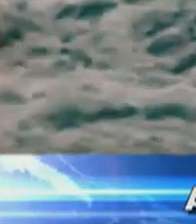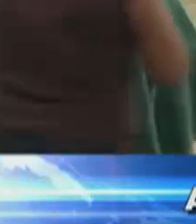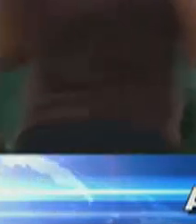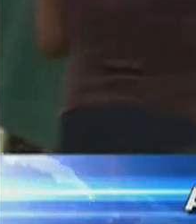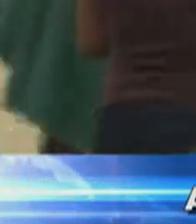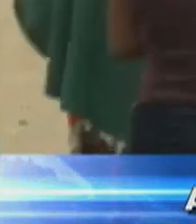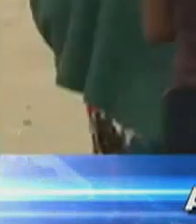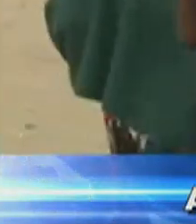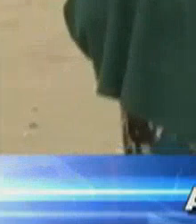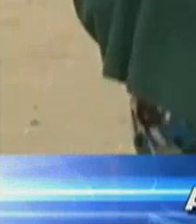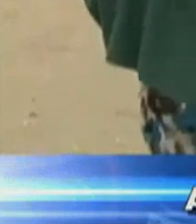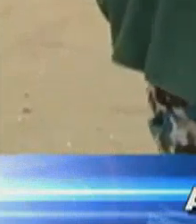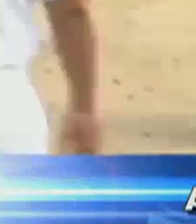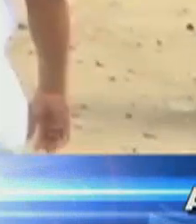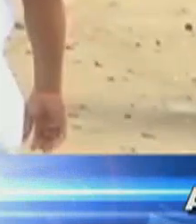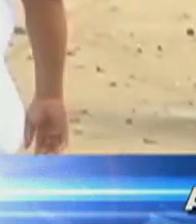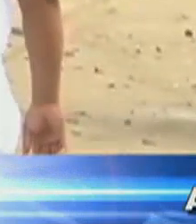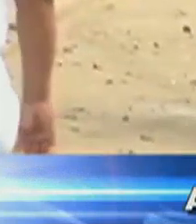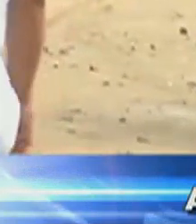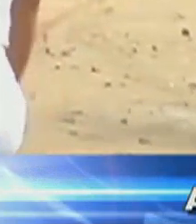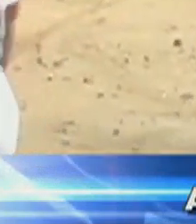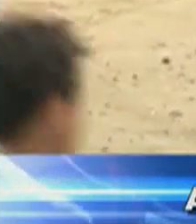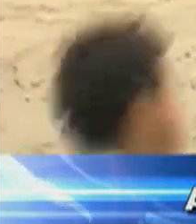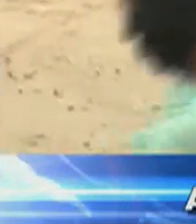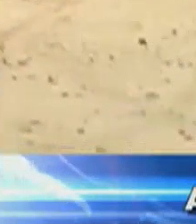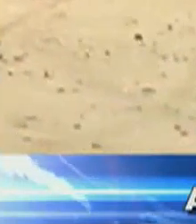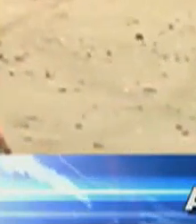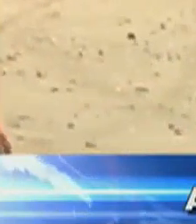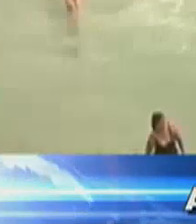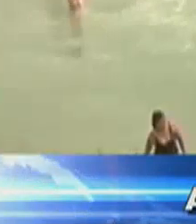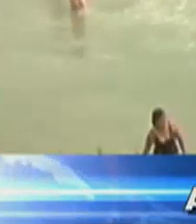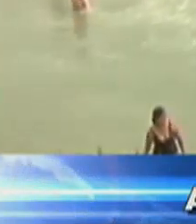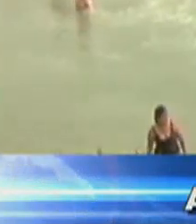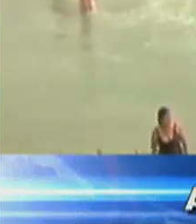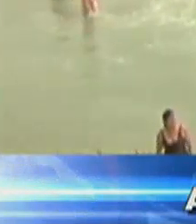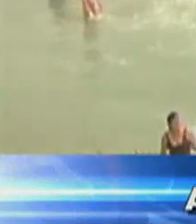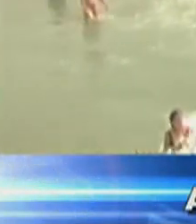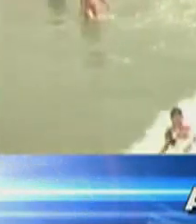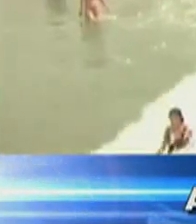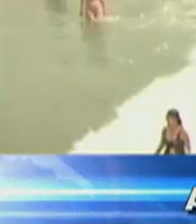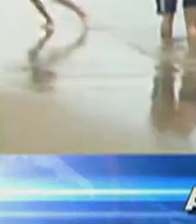aguaje, por lo que se pide tomar todas las precauciones del caso.